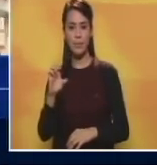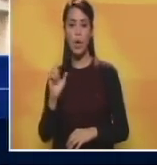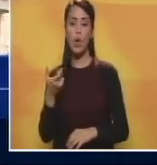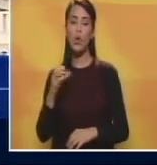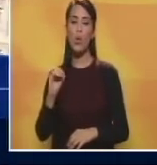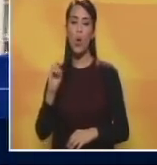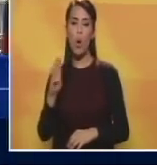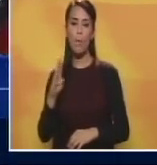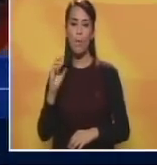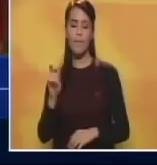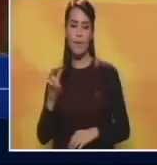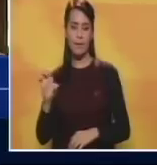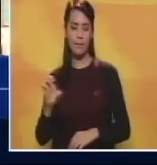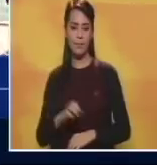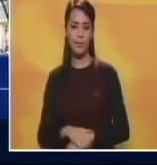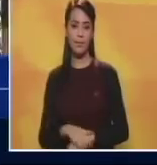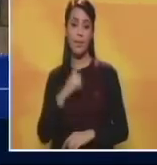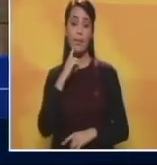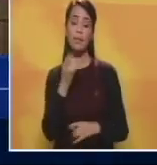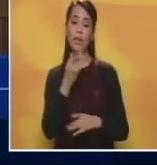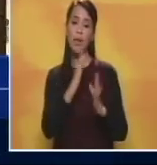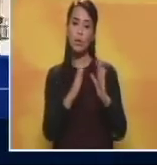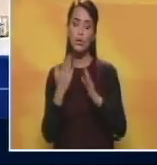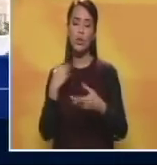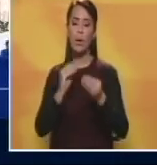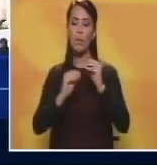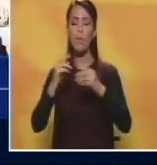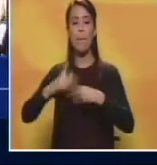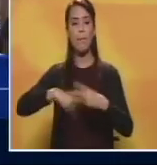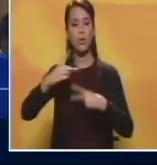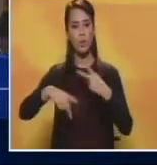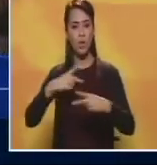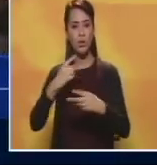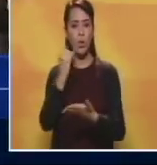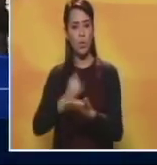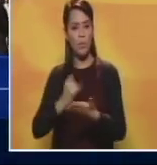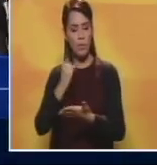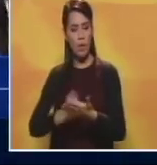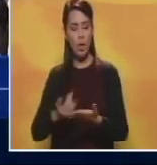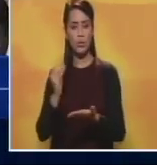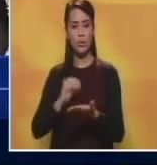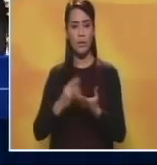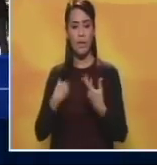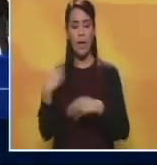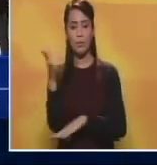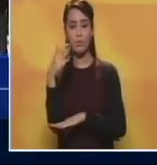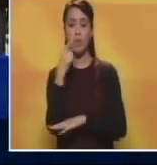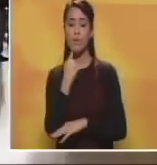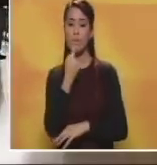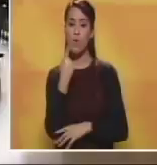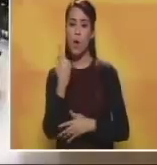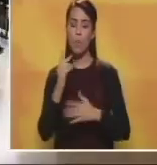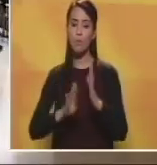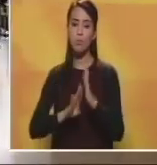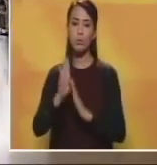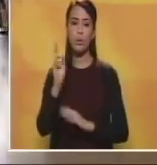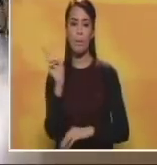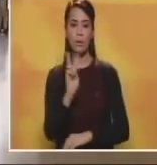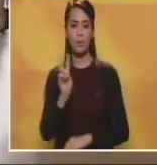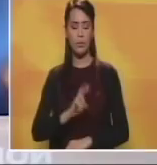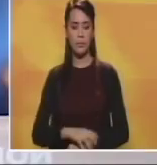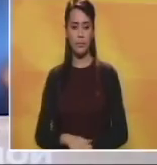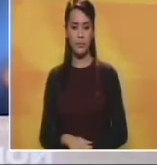www.cne.gov.be. Entre las organizaciones que han sido convocadas para el proceso de renovación están Bandera Roja y Movimiento Progresista de